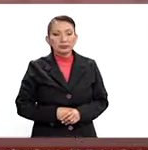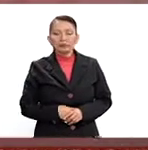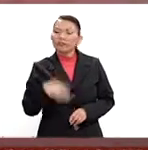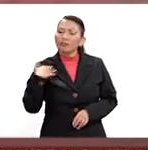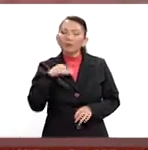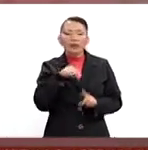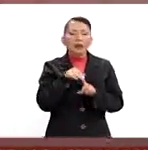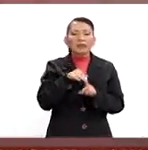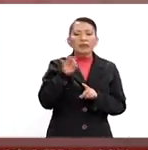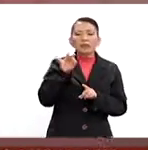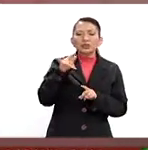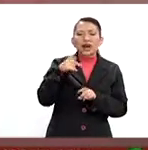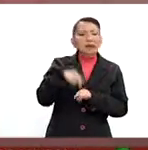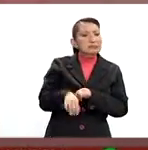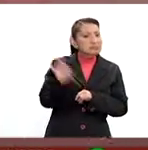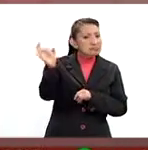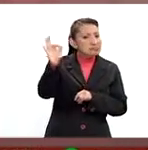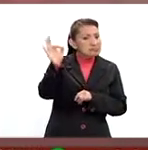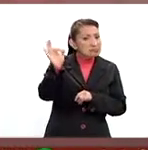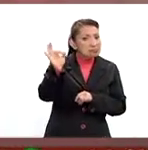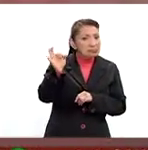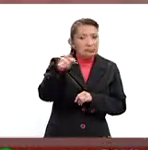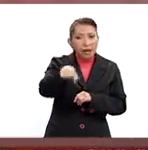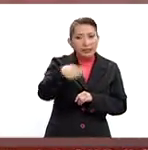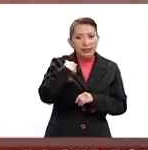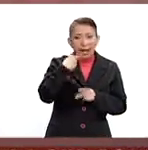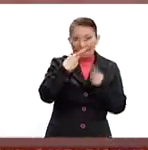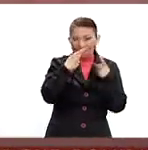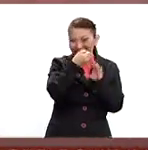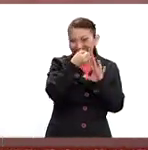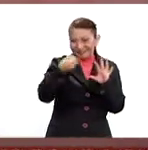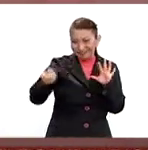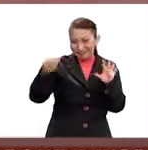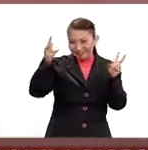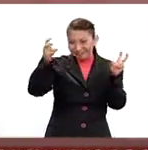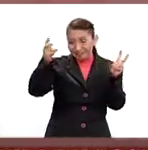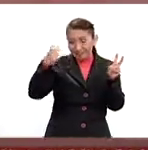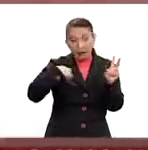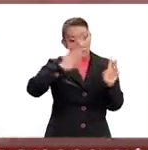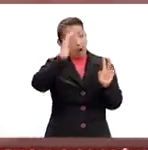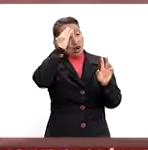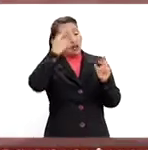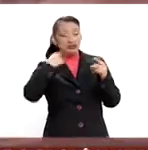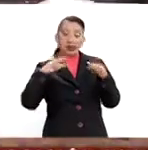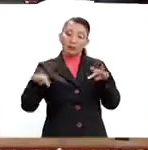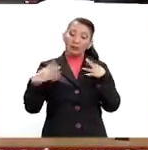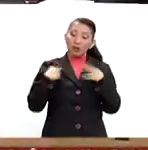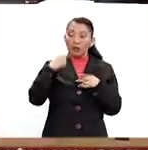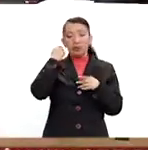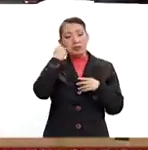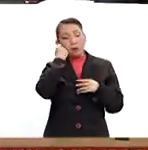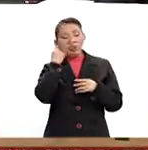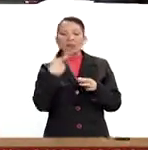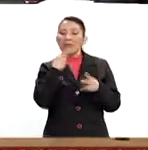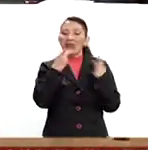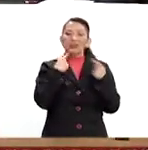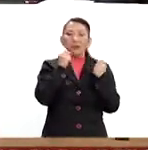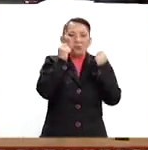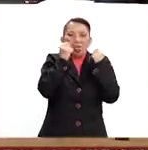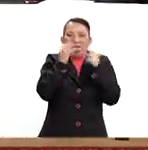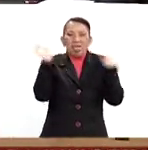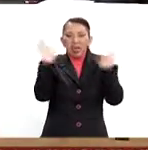Francisco, ¿no cabe aquí la posibilidad de que esta frase que muchos dicen, que me conozcan aunque seas diciendo tonterías